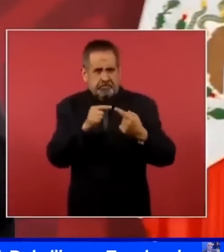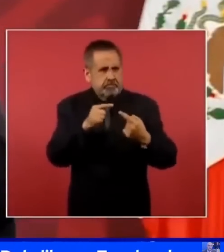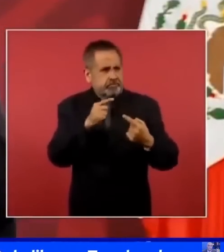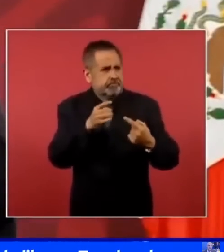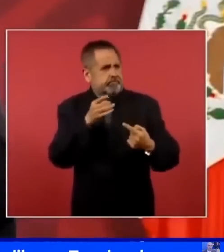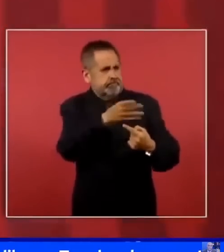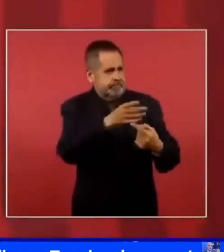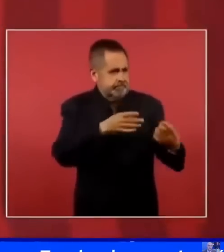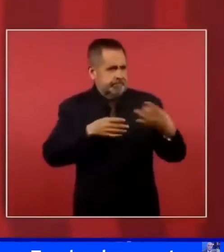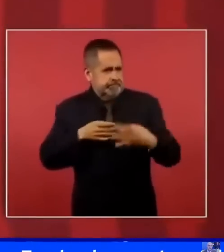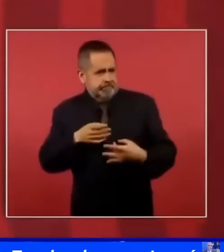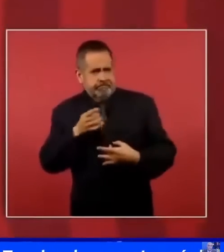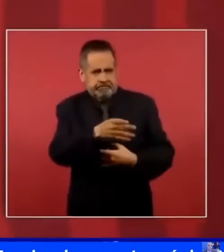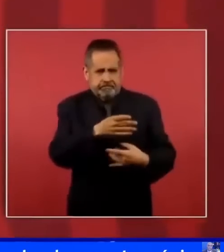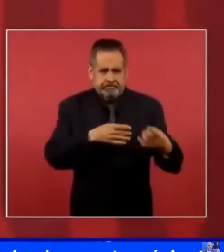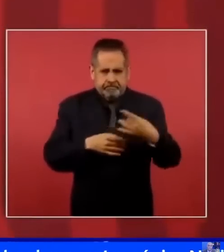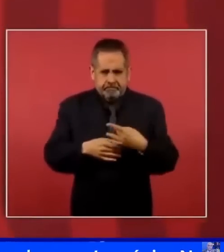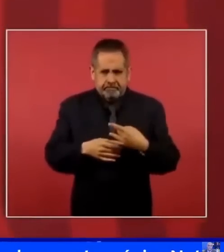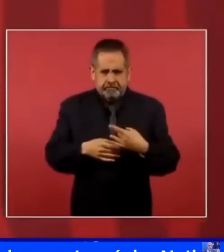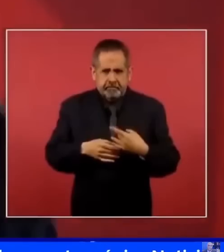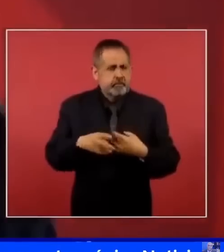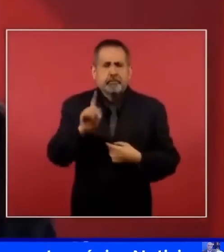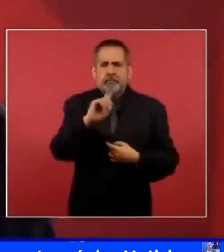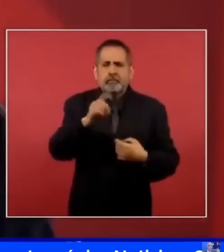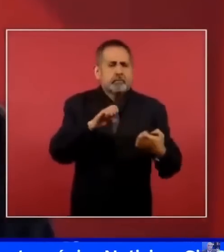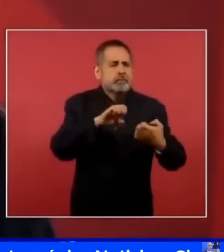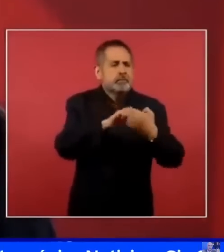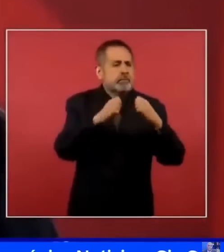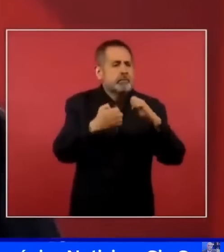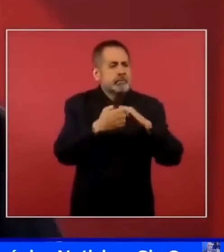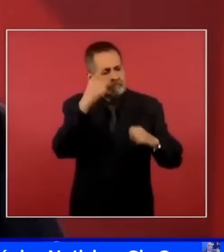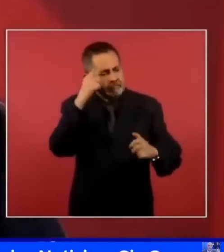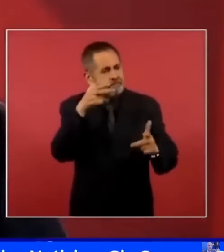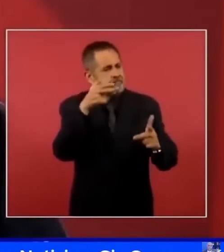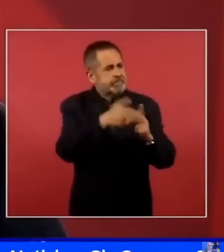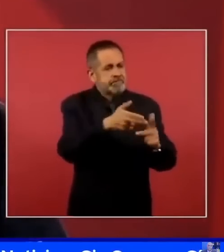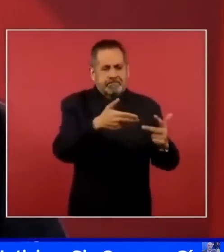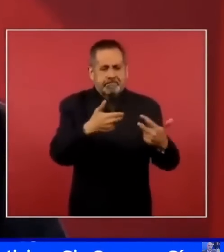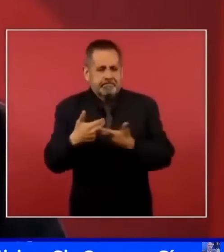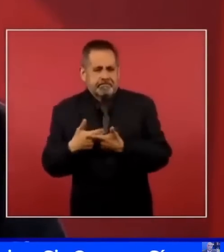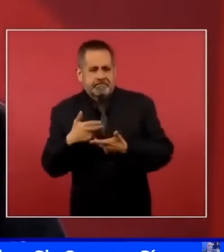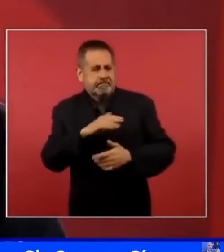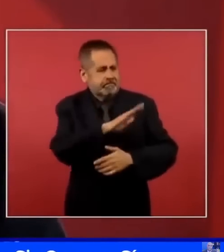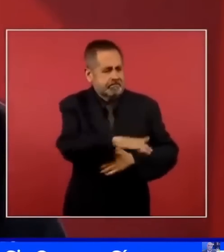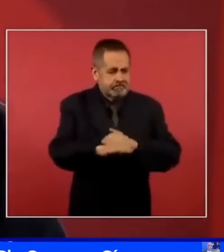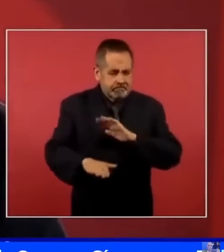vencer, no como enemigos a destruir.